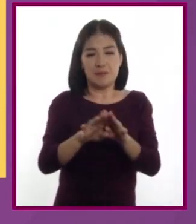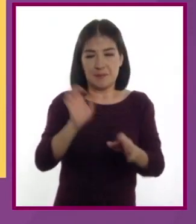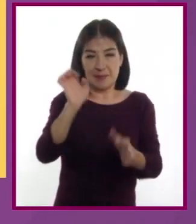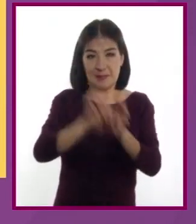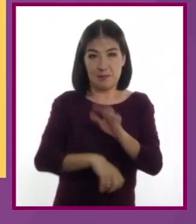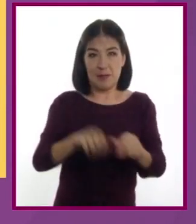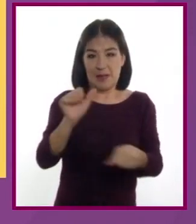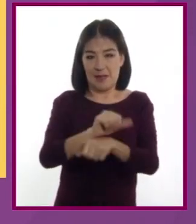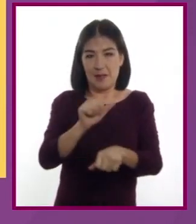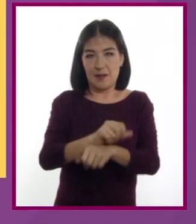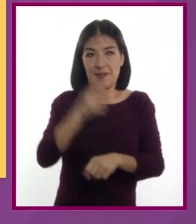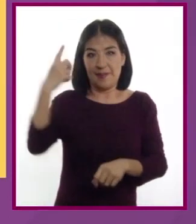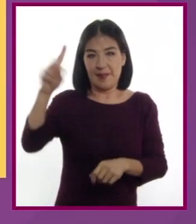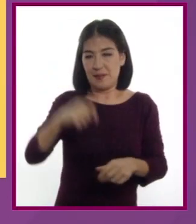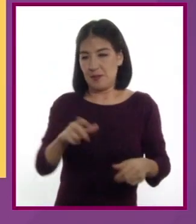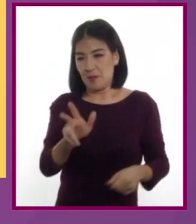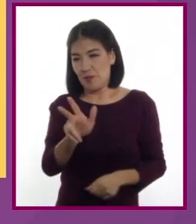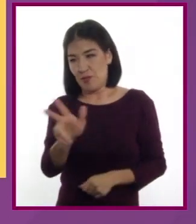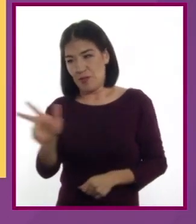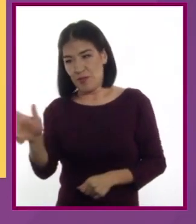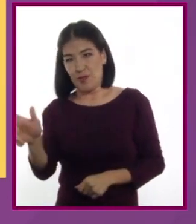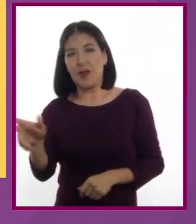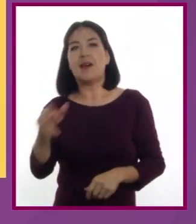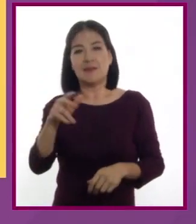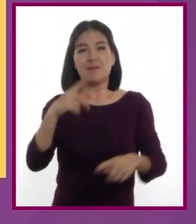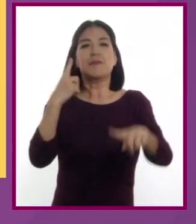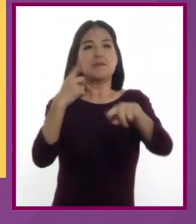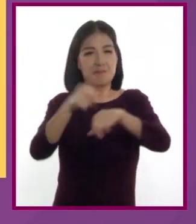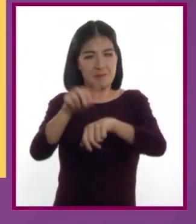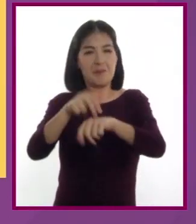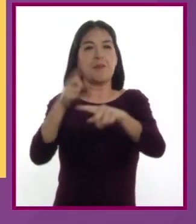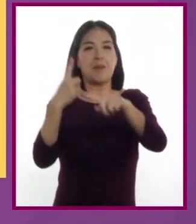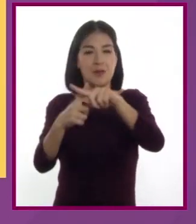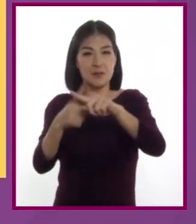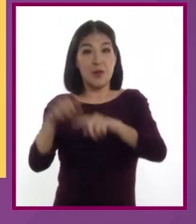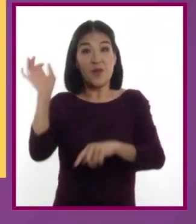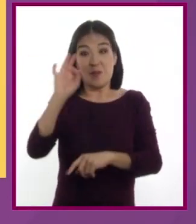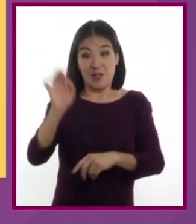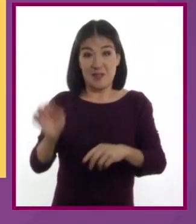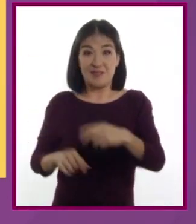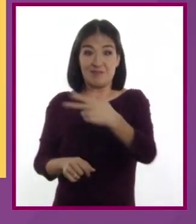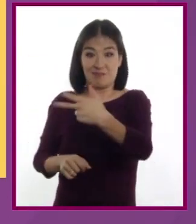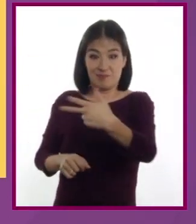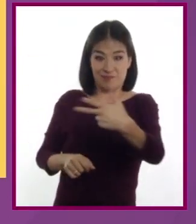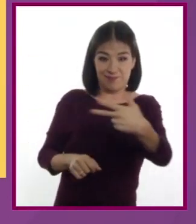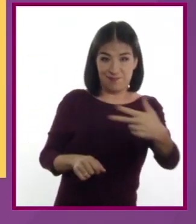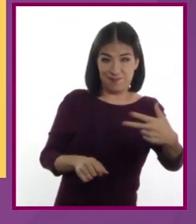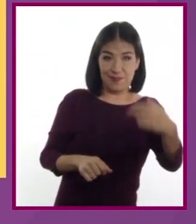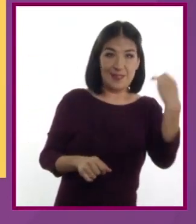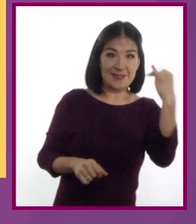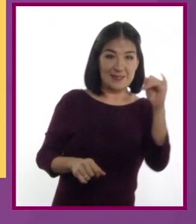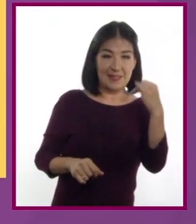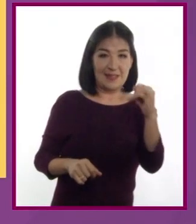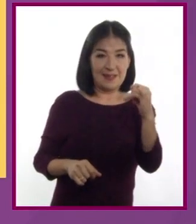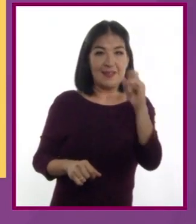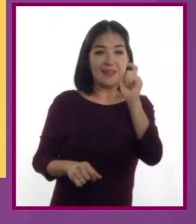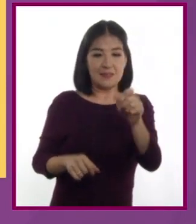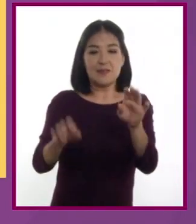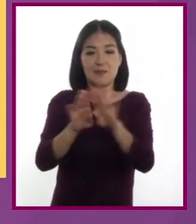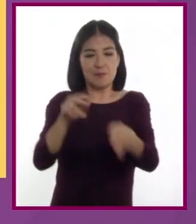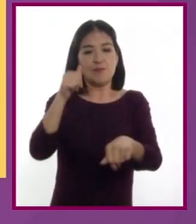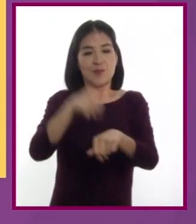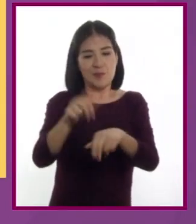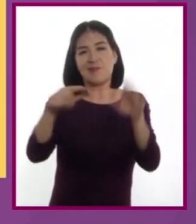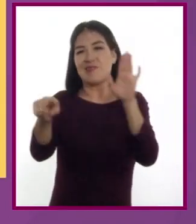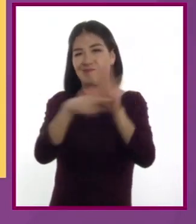derecha, el primer factor es un número positivo, pero si está orientado hacia la izquierda, el primer factor es un número